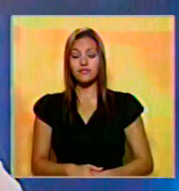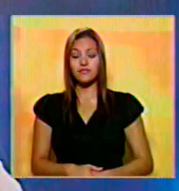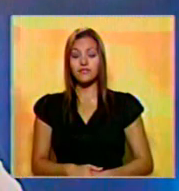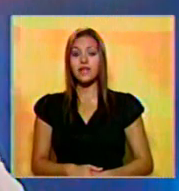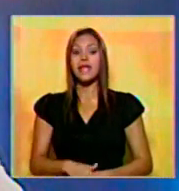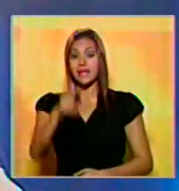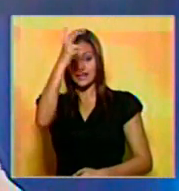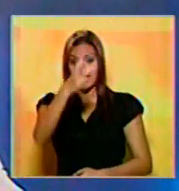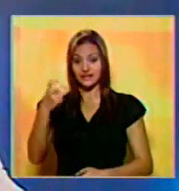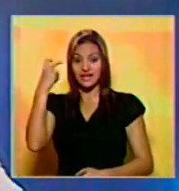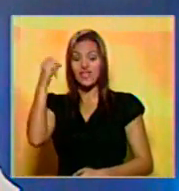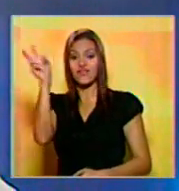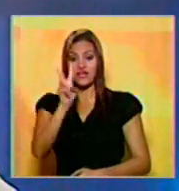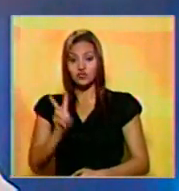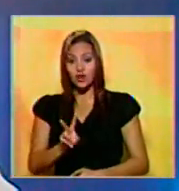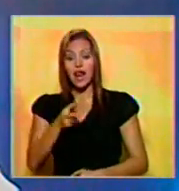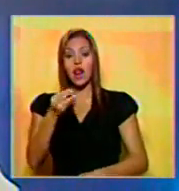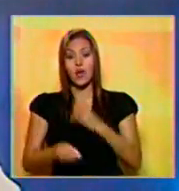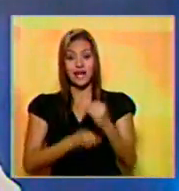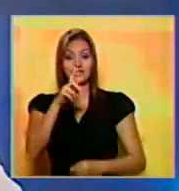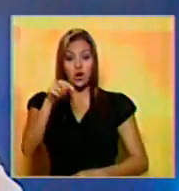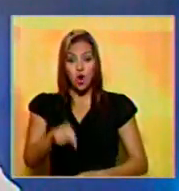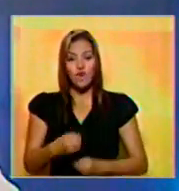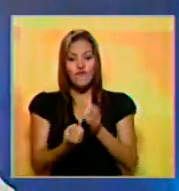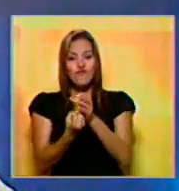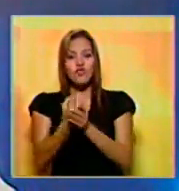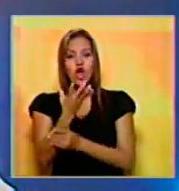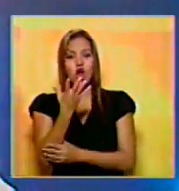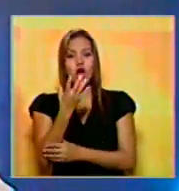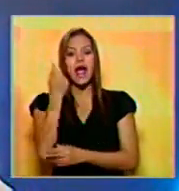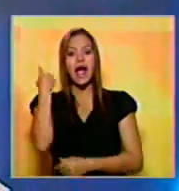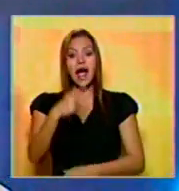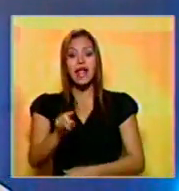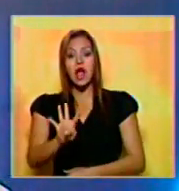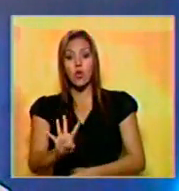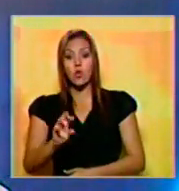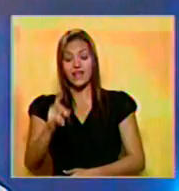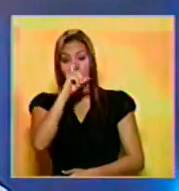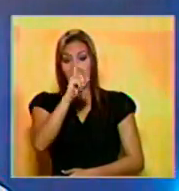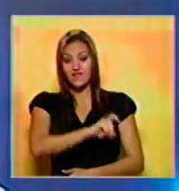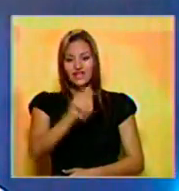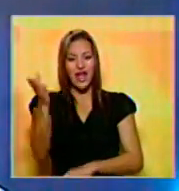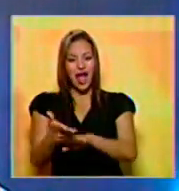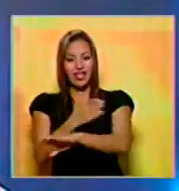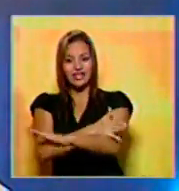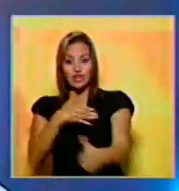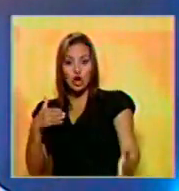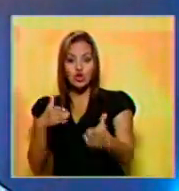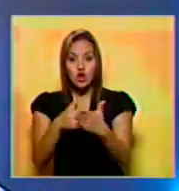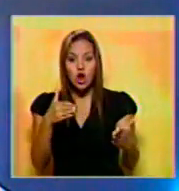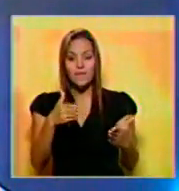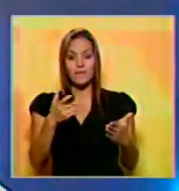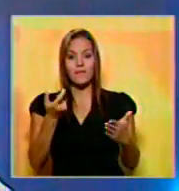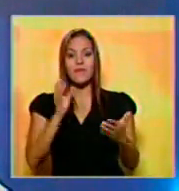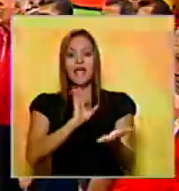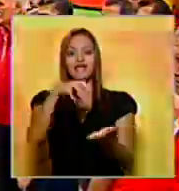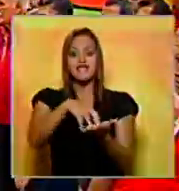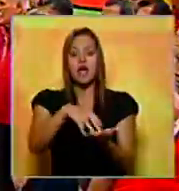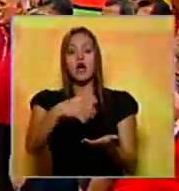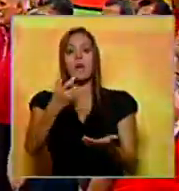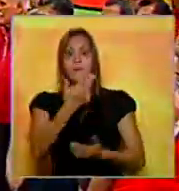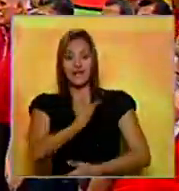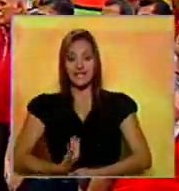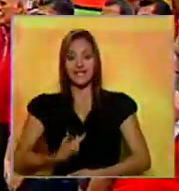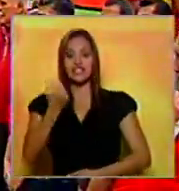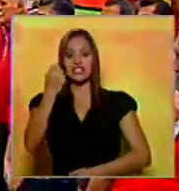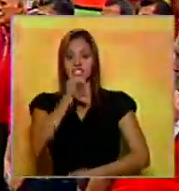El canciller de la República, Elías Agua, realizó una ofrenda floral con motivo del 40 aniversario del golpe de Estado al presidente chileno Salvador Allende. Agua